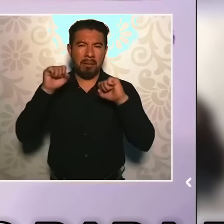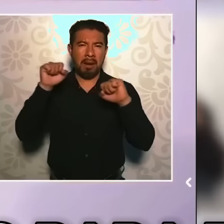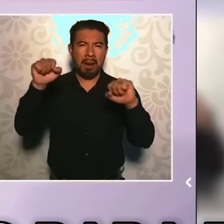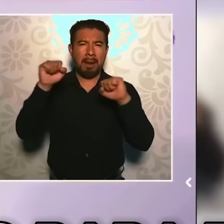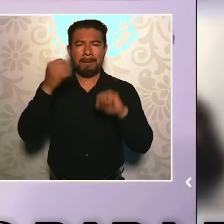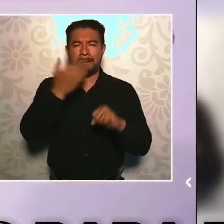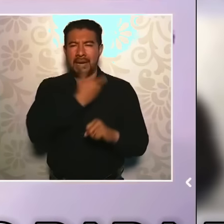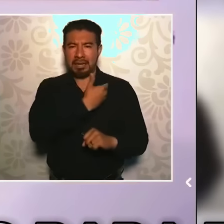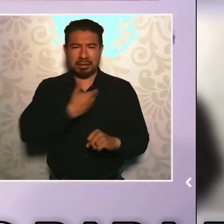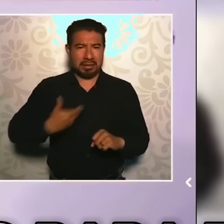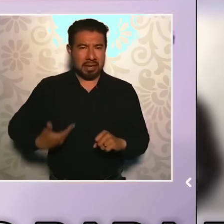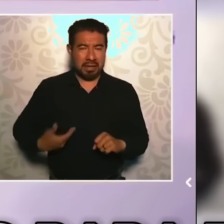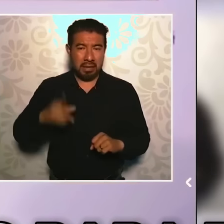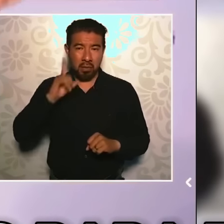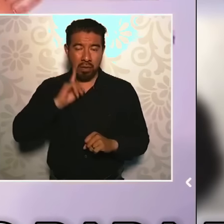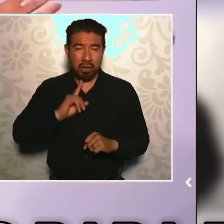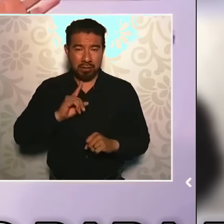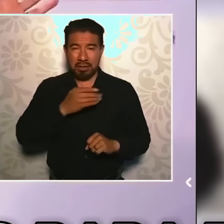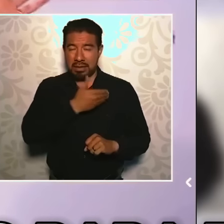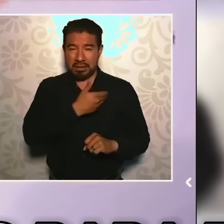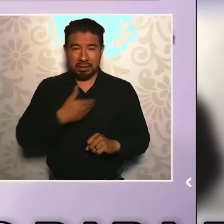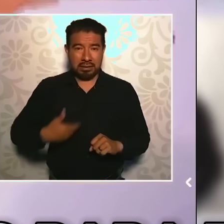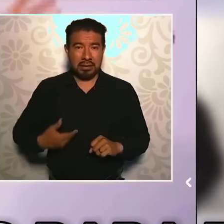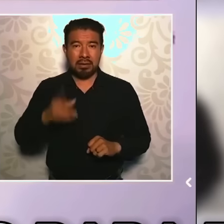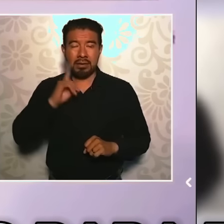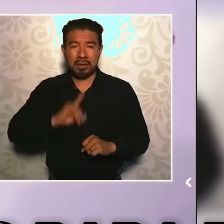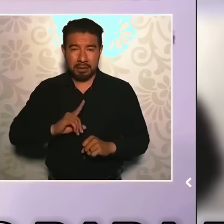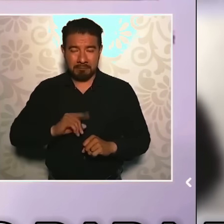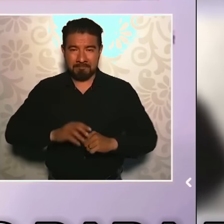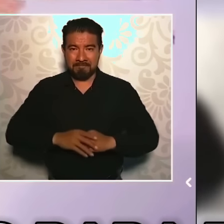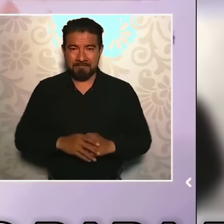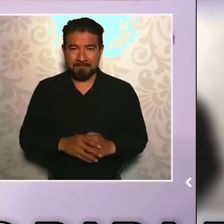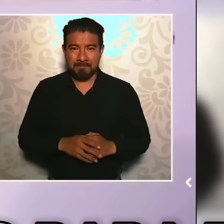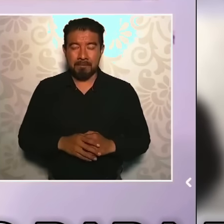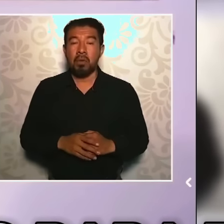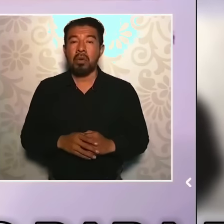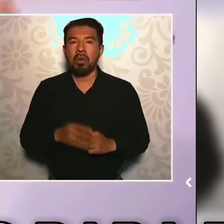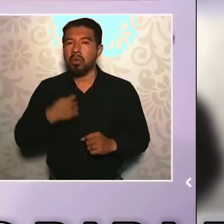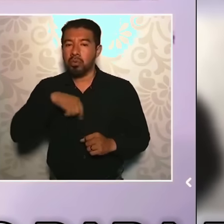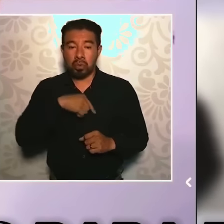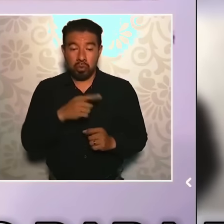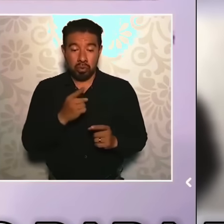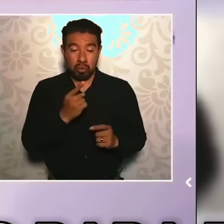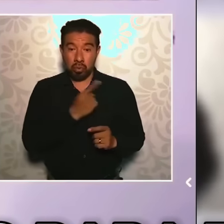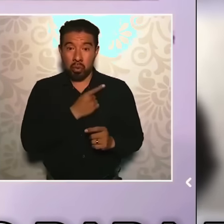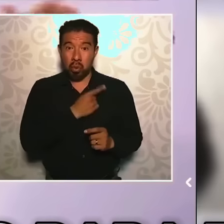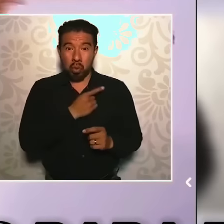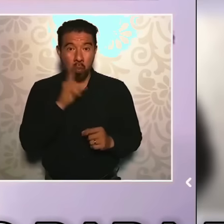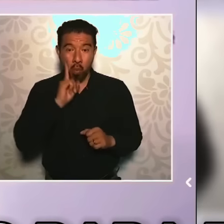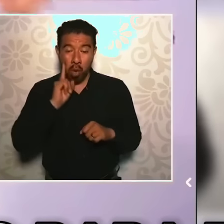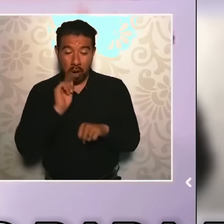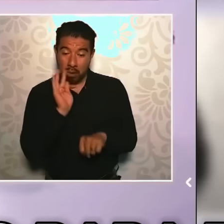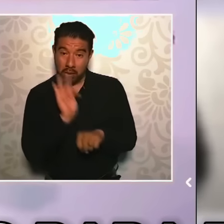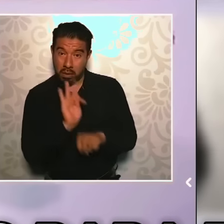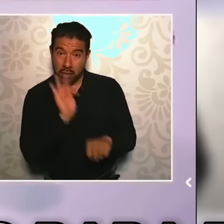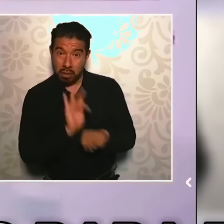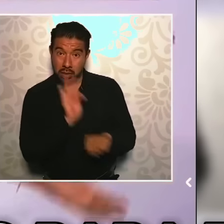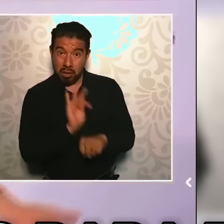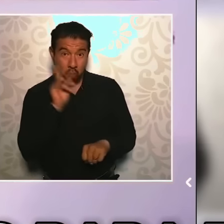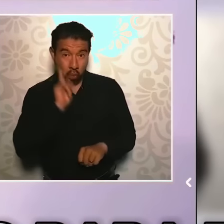No crean que solo vamos a gobernar para las mujeres, ¿no? Vamos a gobernar para todas y para